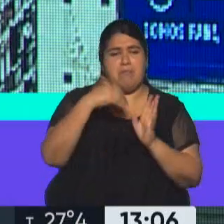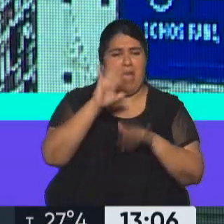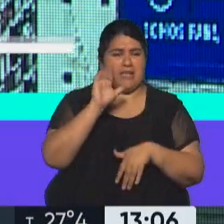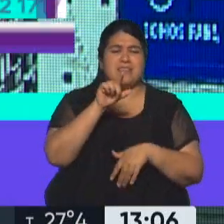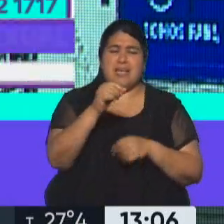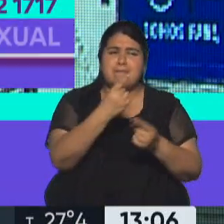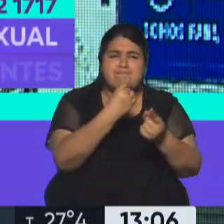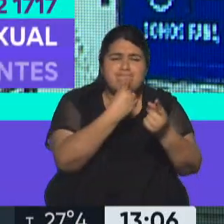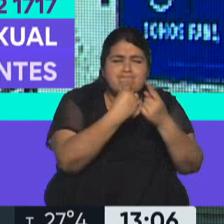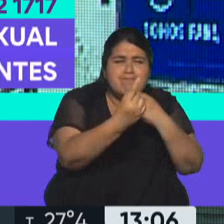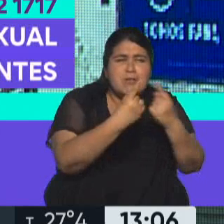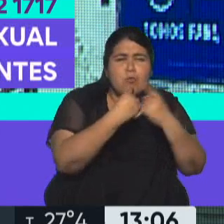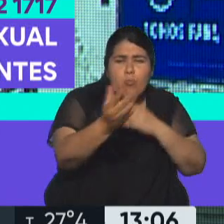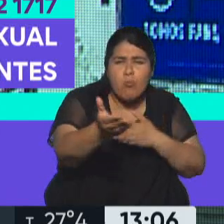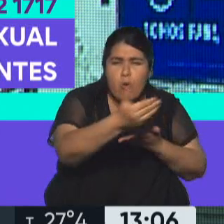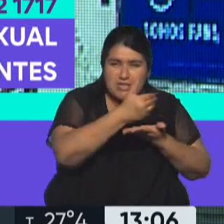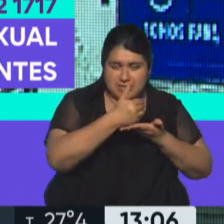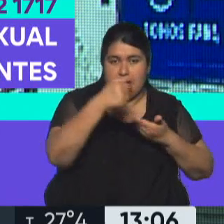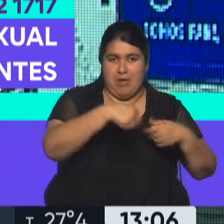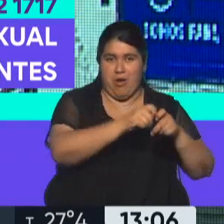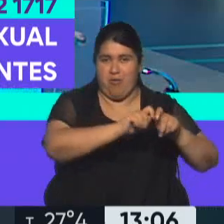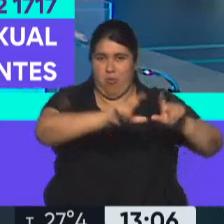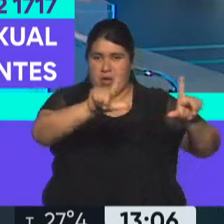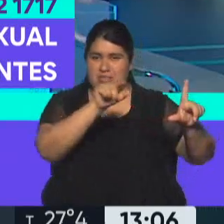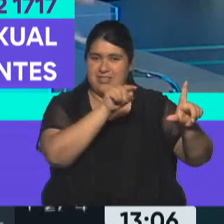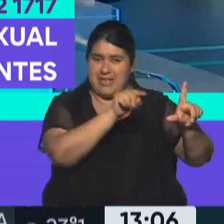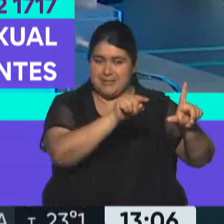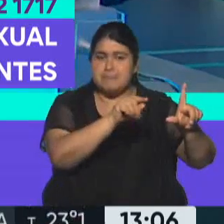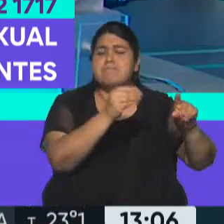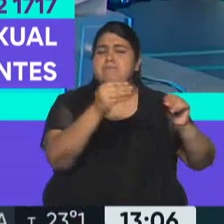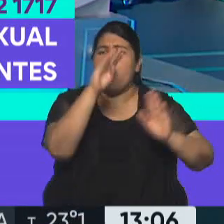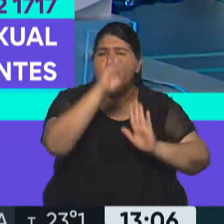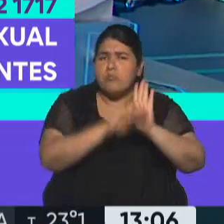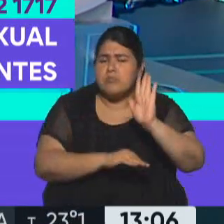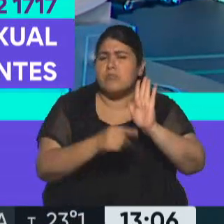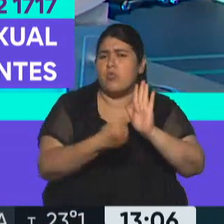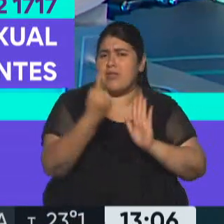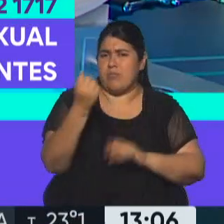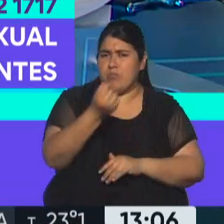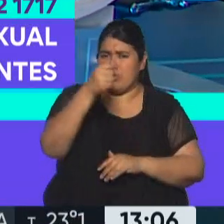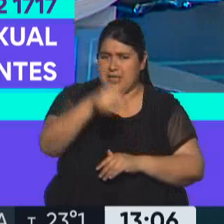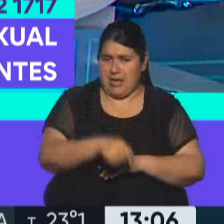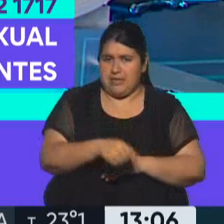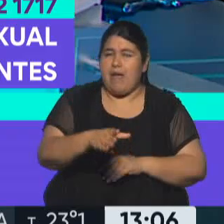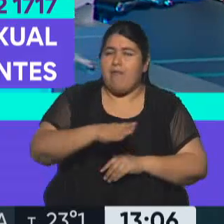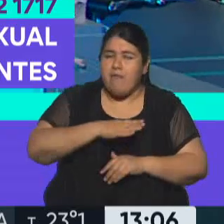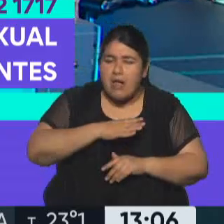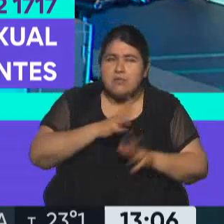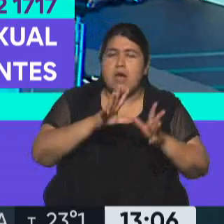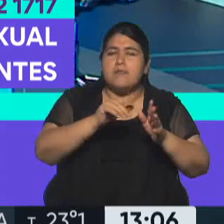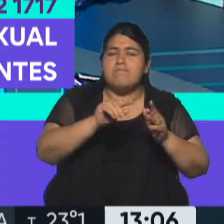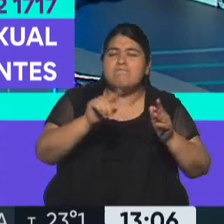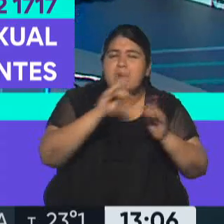una encuesta. Tenemos placas que ahora las vamos a poner porque hay un dato acá muy importante. En la Argentina no hay todavía datos